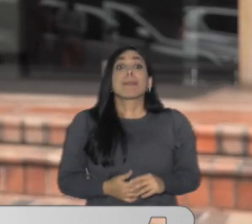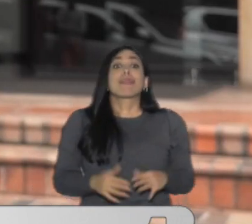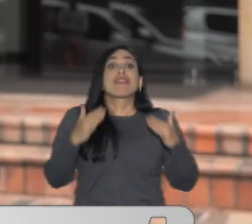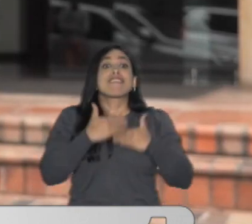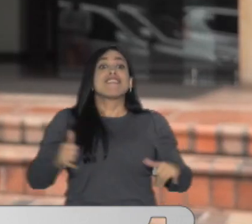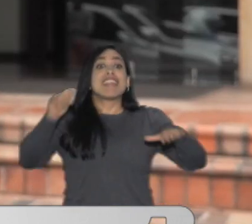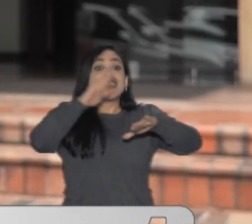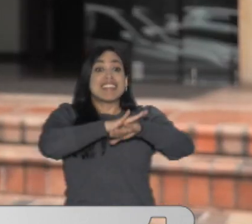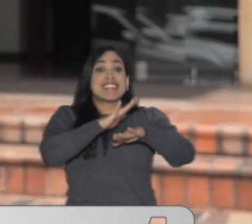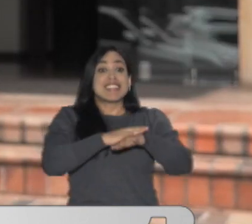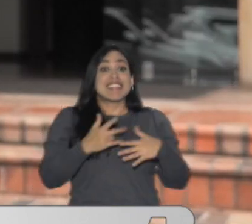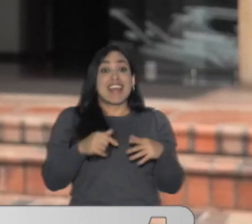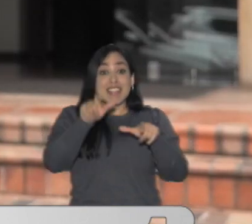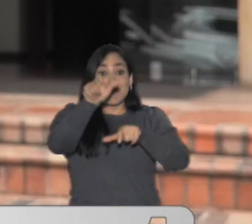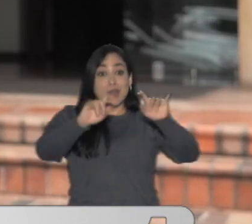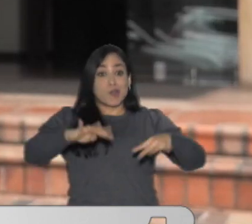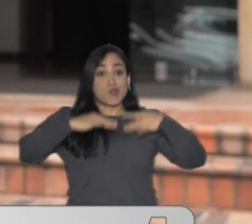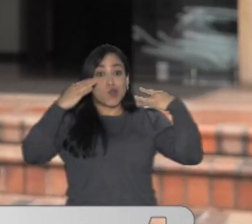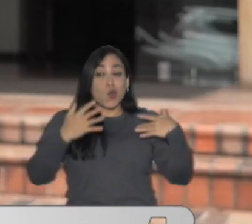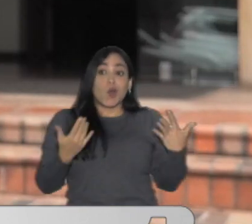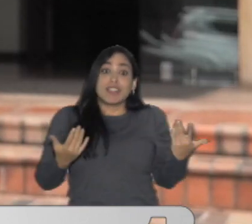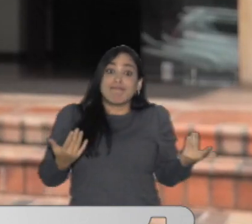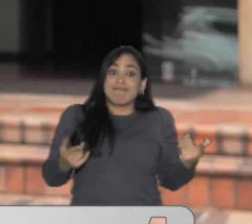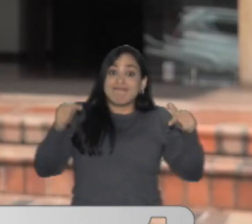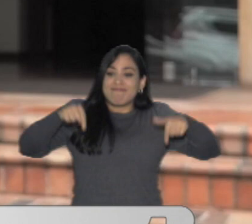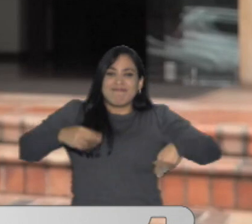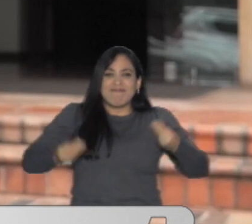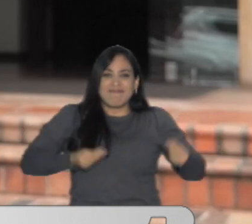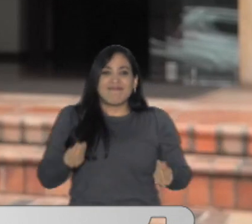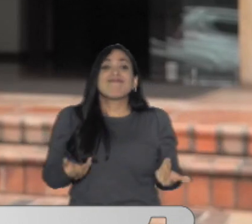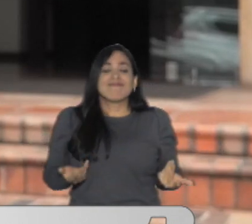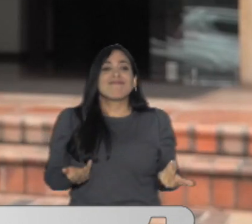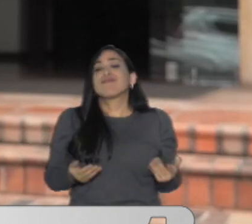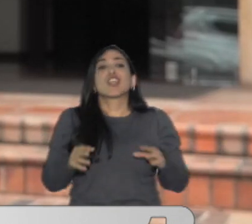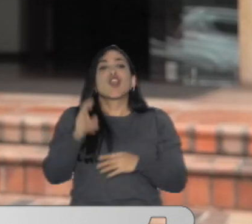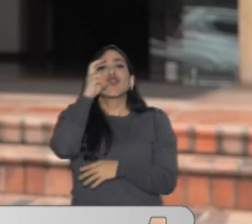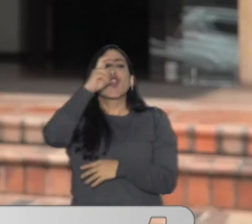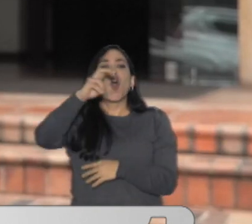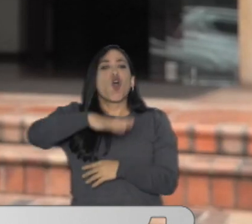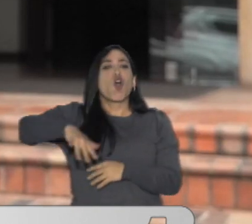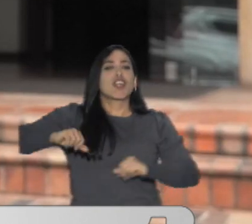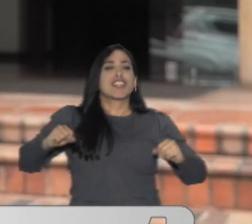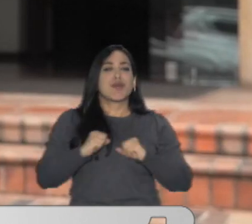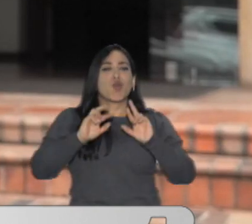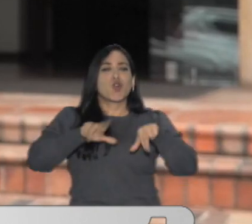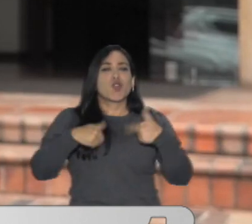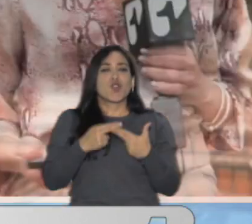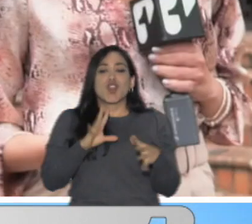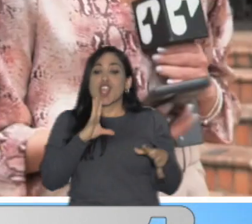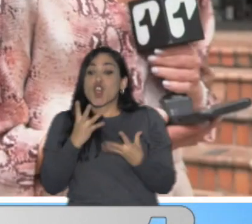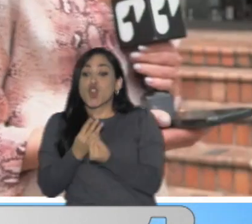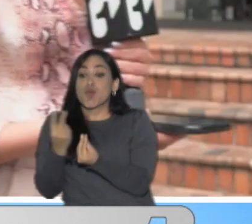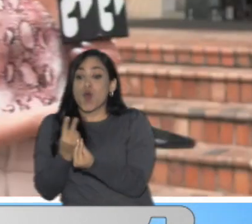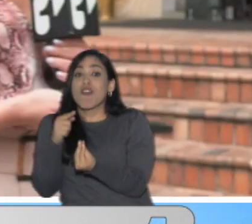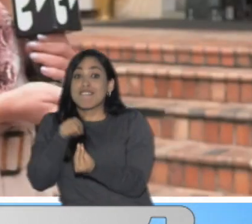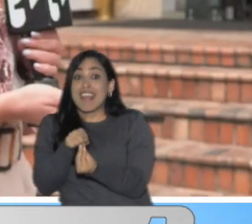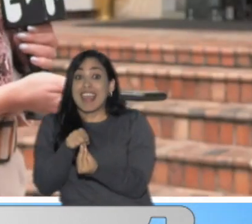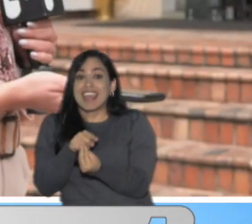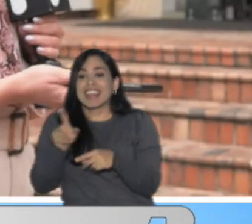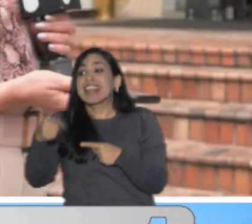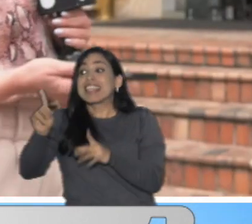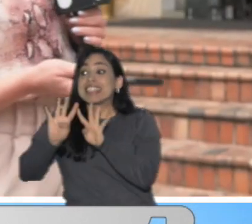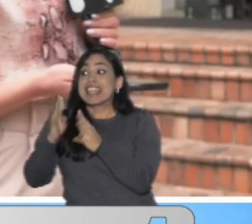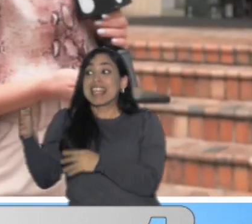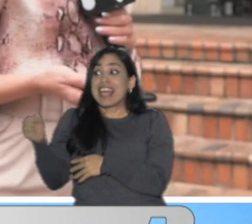Muy buenas tardes, televidentes. Miren, pues estamos precisamente aquí en el norte de Bogotá, donde se reúne la Alianza Verde, y tengo a la senadora